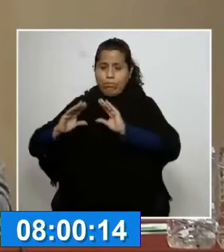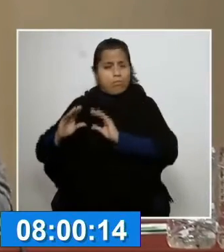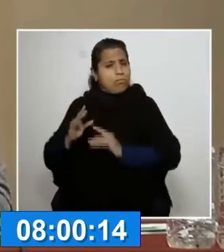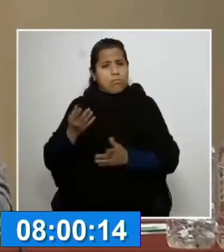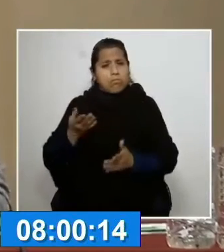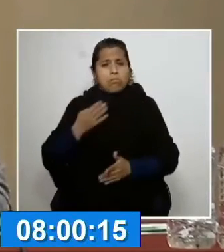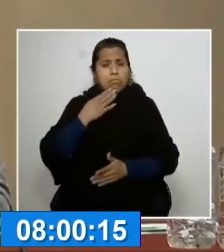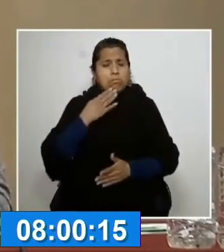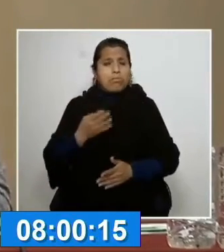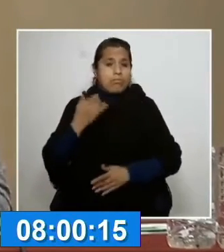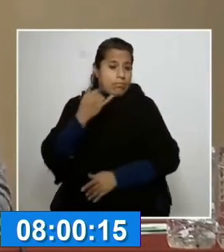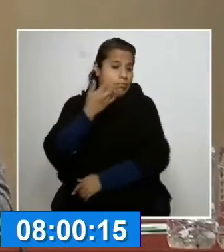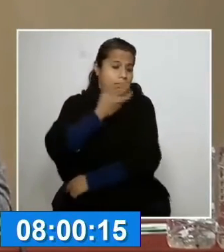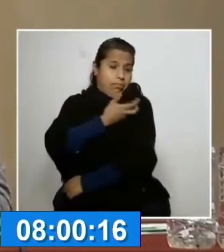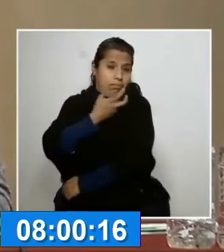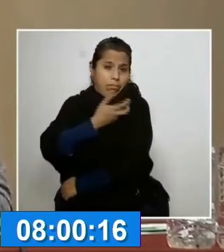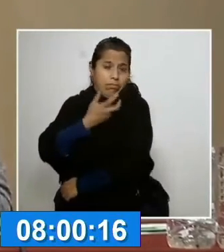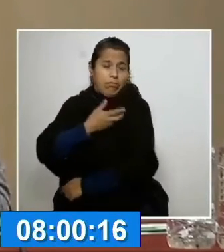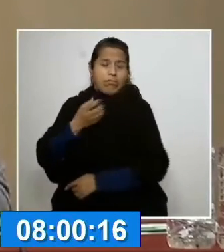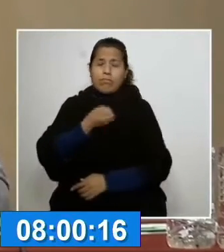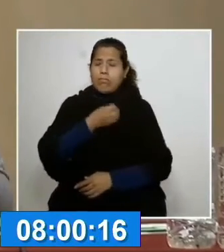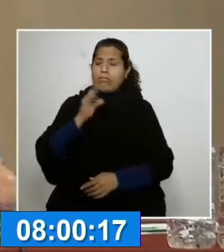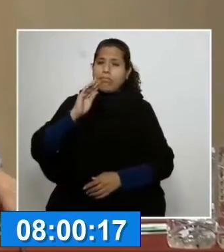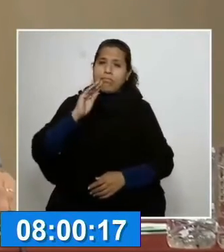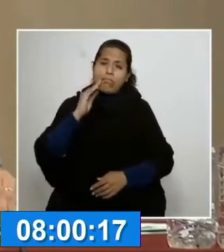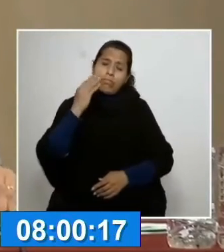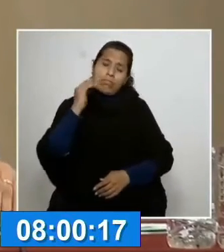89.864 becados en educación básica,